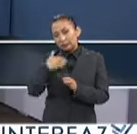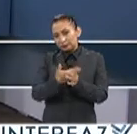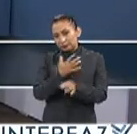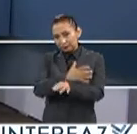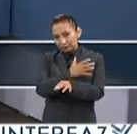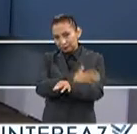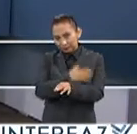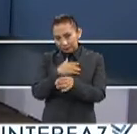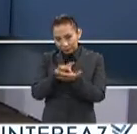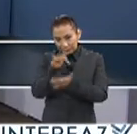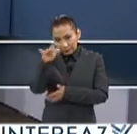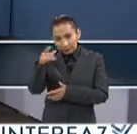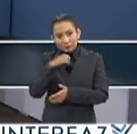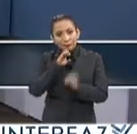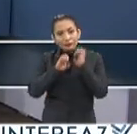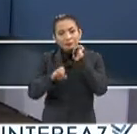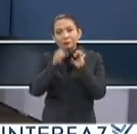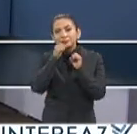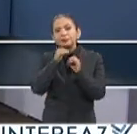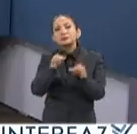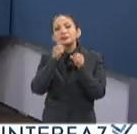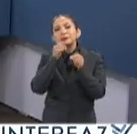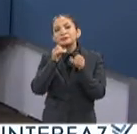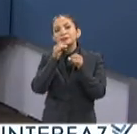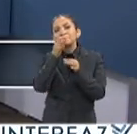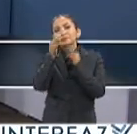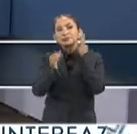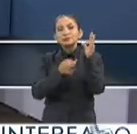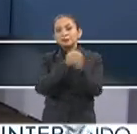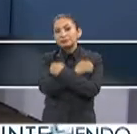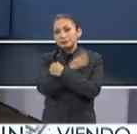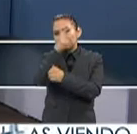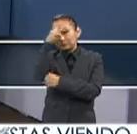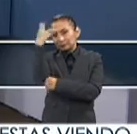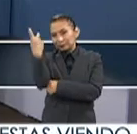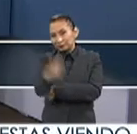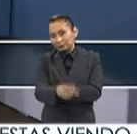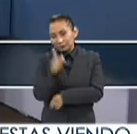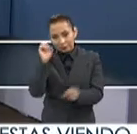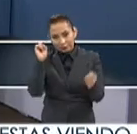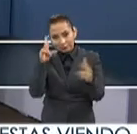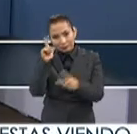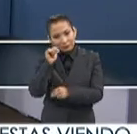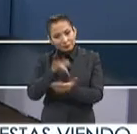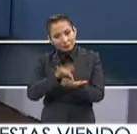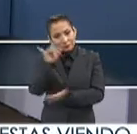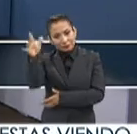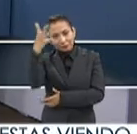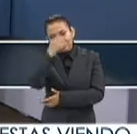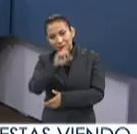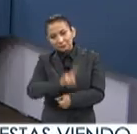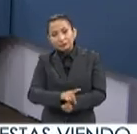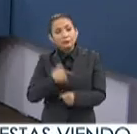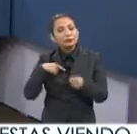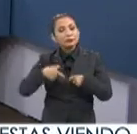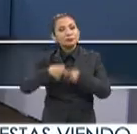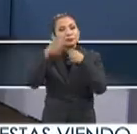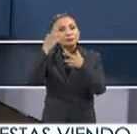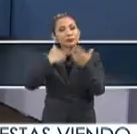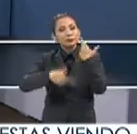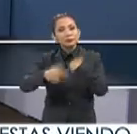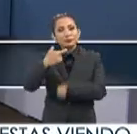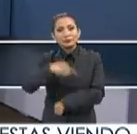mañana en Interfaz, reportera de la Agencia Informativa de Educación de México. Nos vemos mañana, Elis, gracias, bonito día. Vamos a hacer una